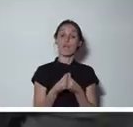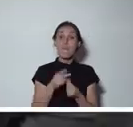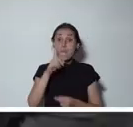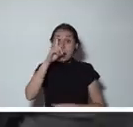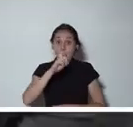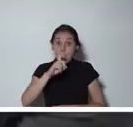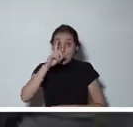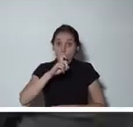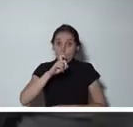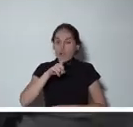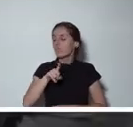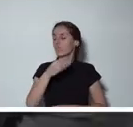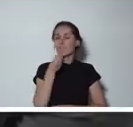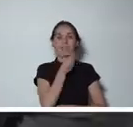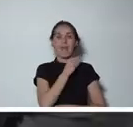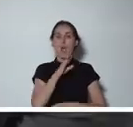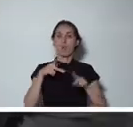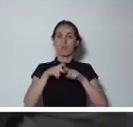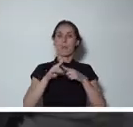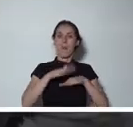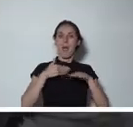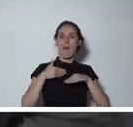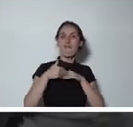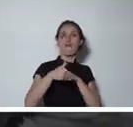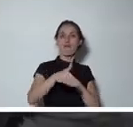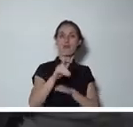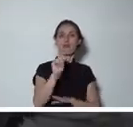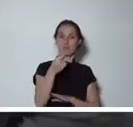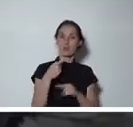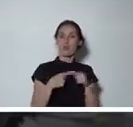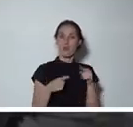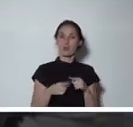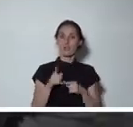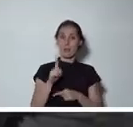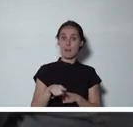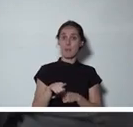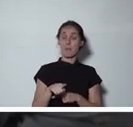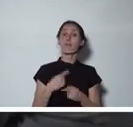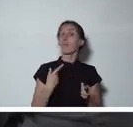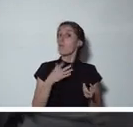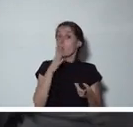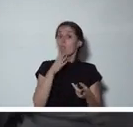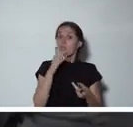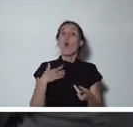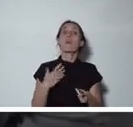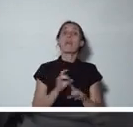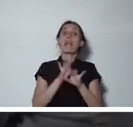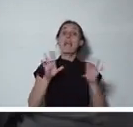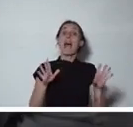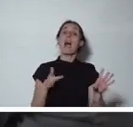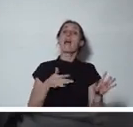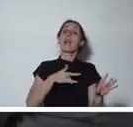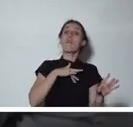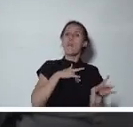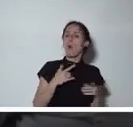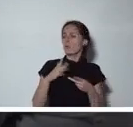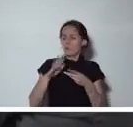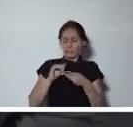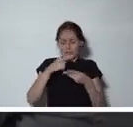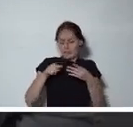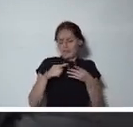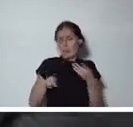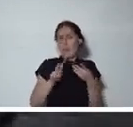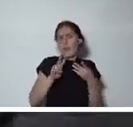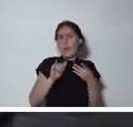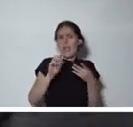mejor herramienta de futuro y por eso recordamos a campo amor pero también recordamos a Dolores y recordamos a Federica monseni y recordamos a Victoria